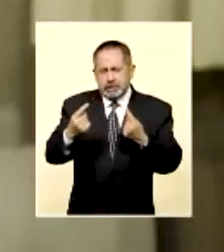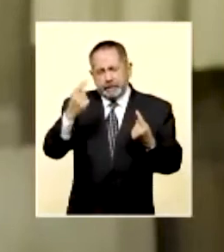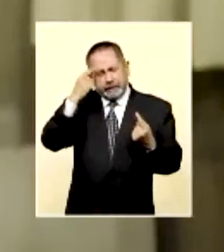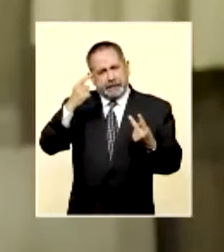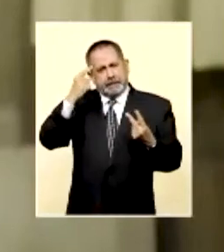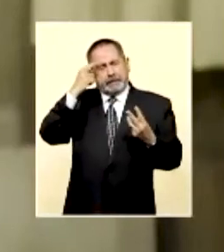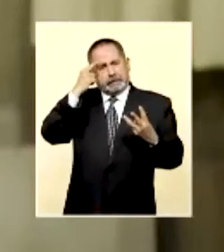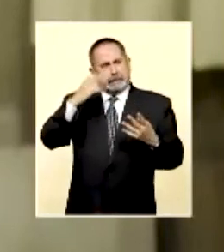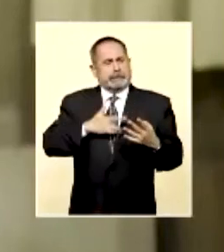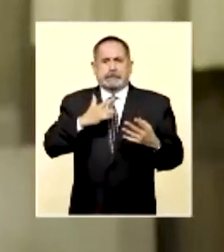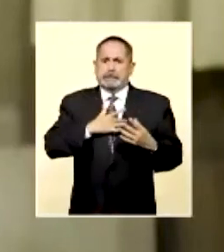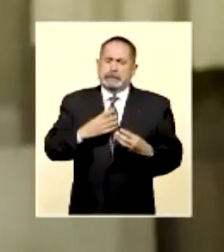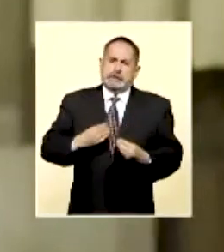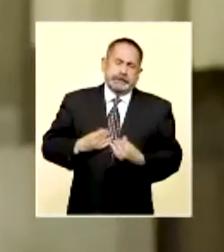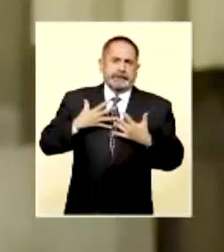e inspiradores,